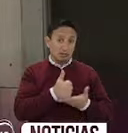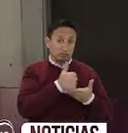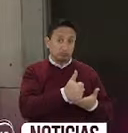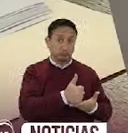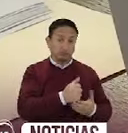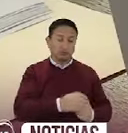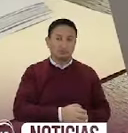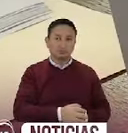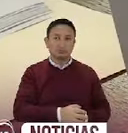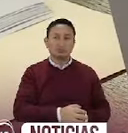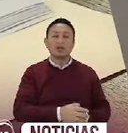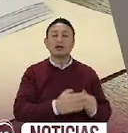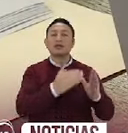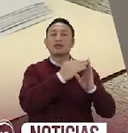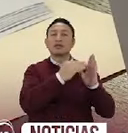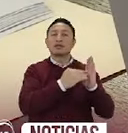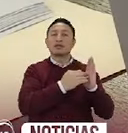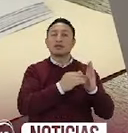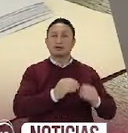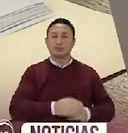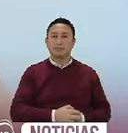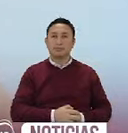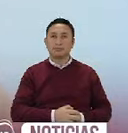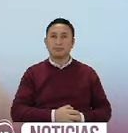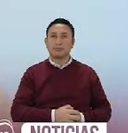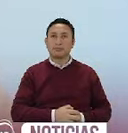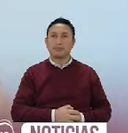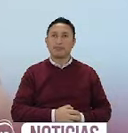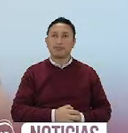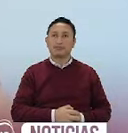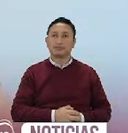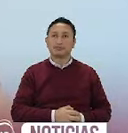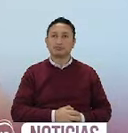Estado para la elaboración de esta guía. La guía